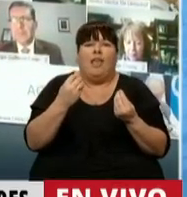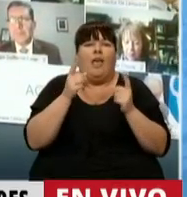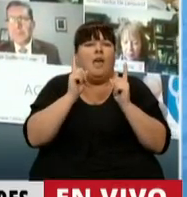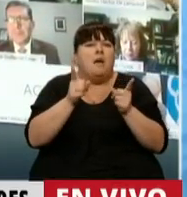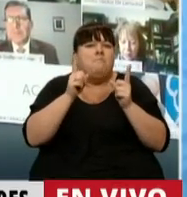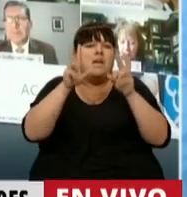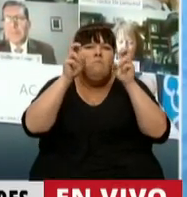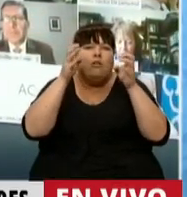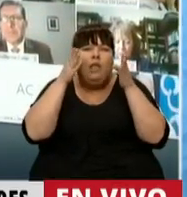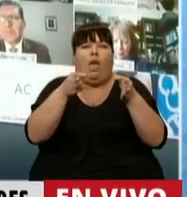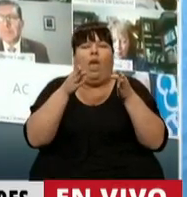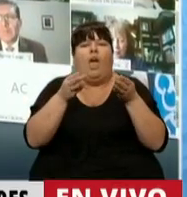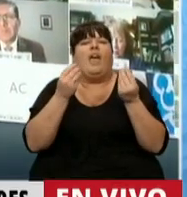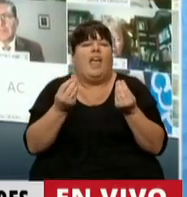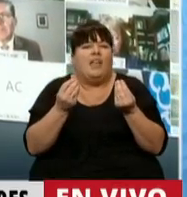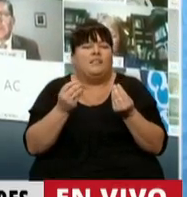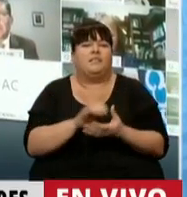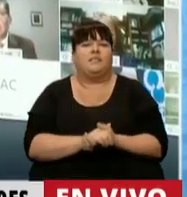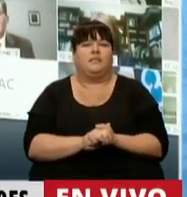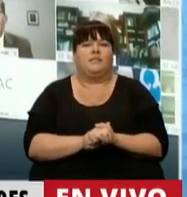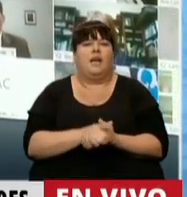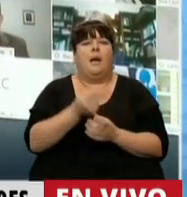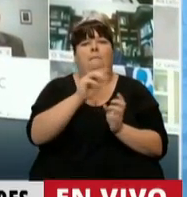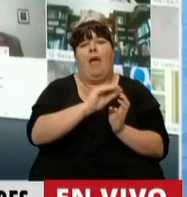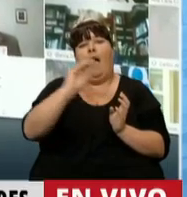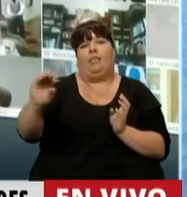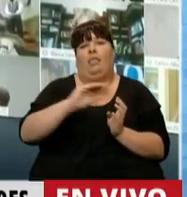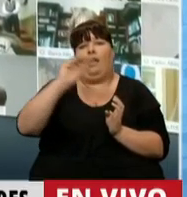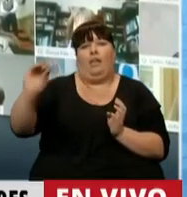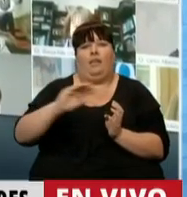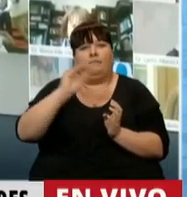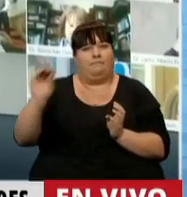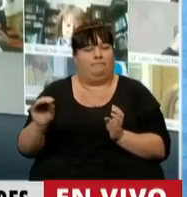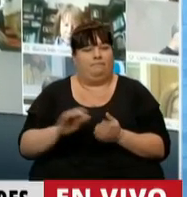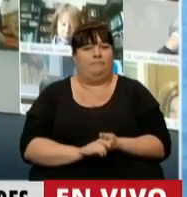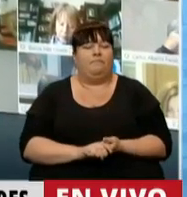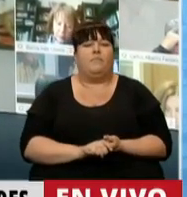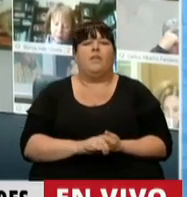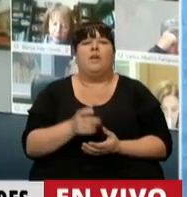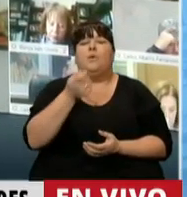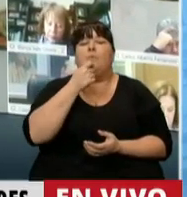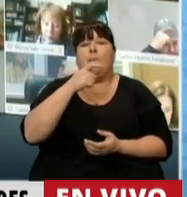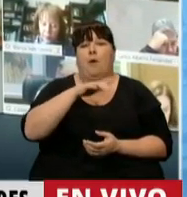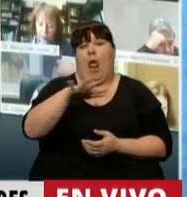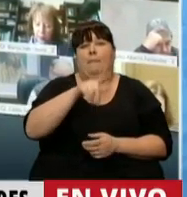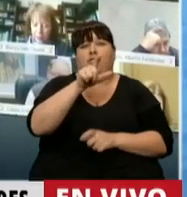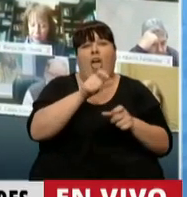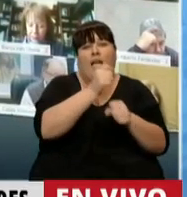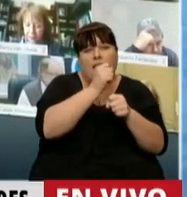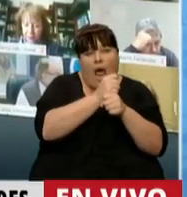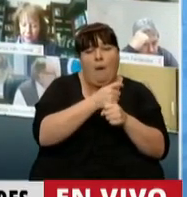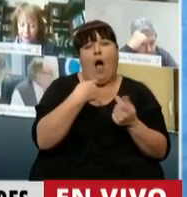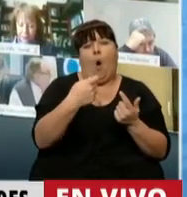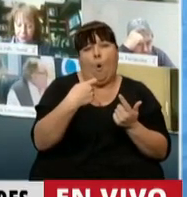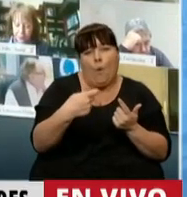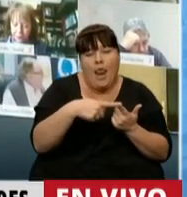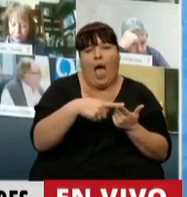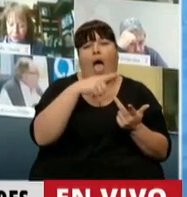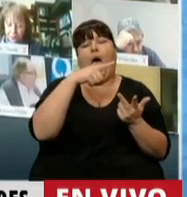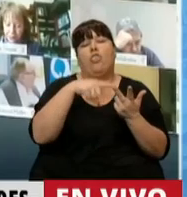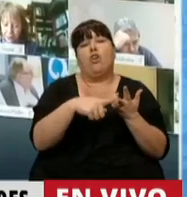misma orientación, que es la de las transferencias de recursos, desde la población trabajadora, los